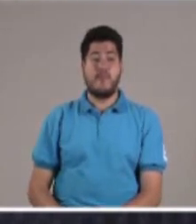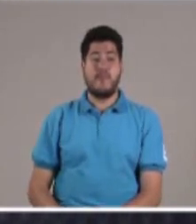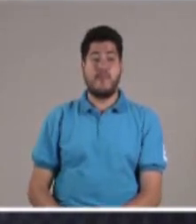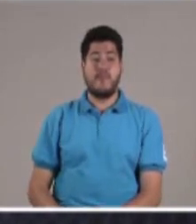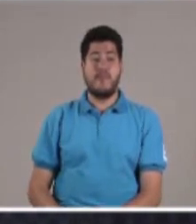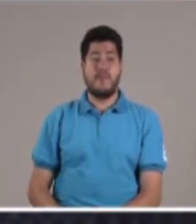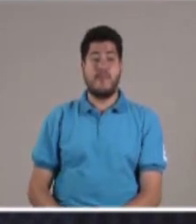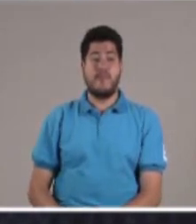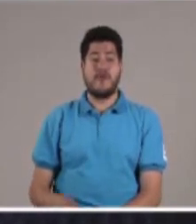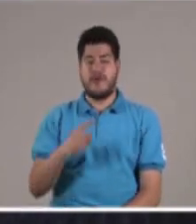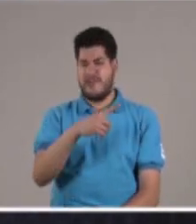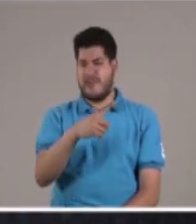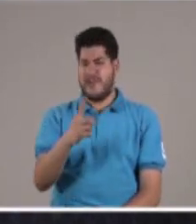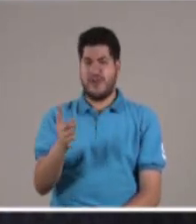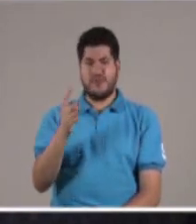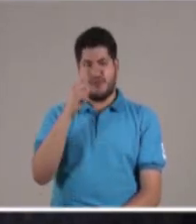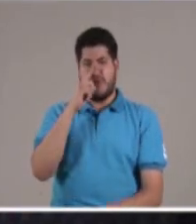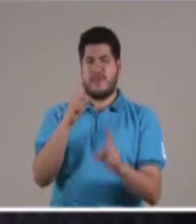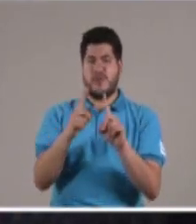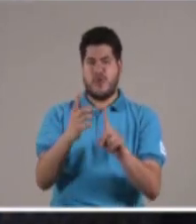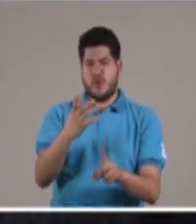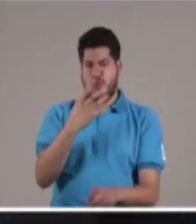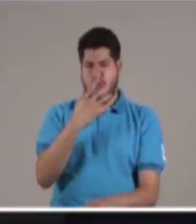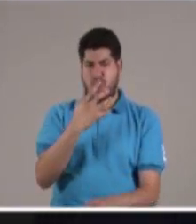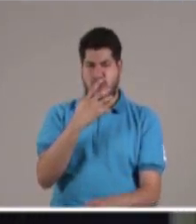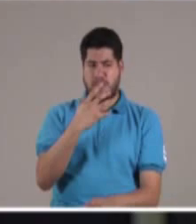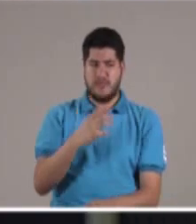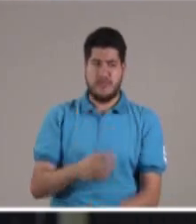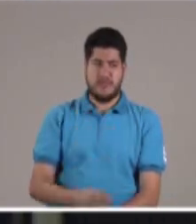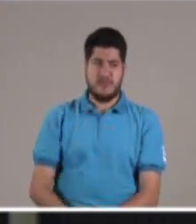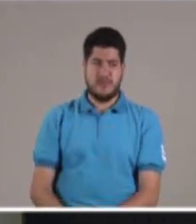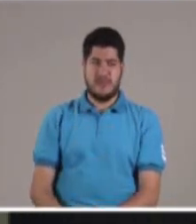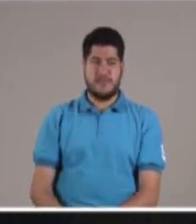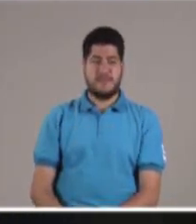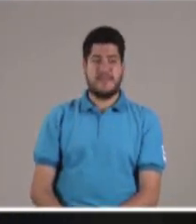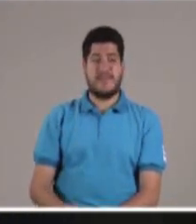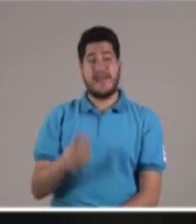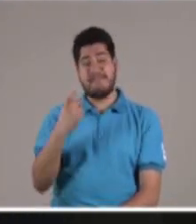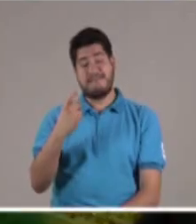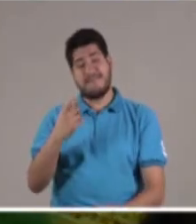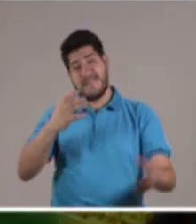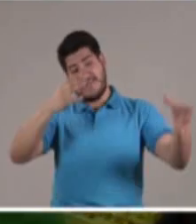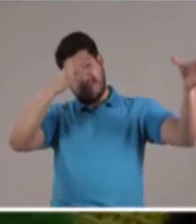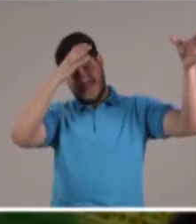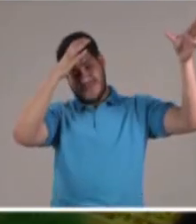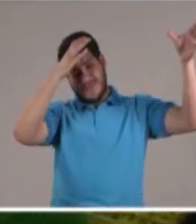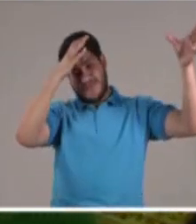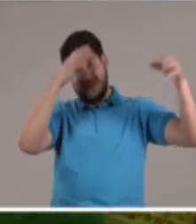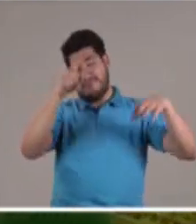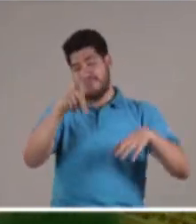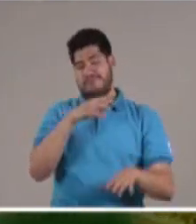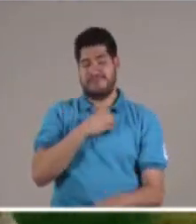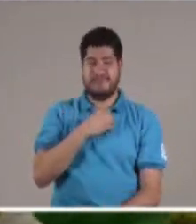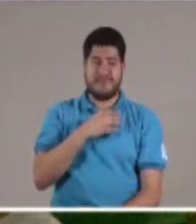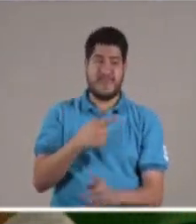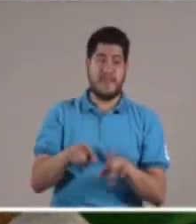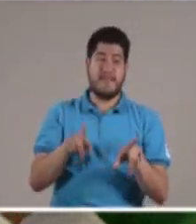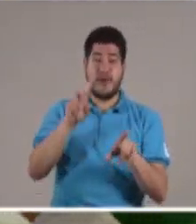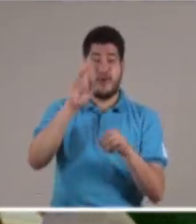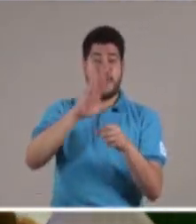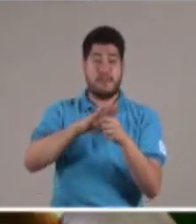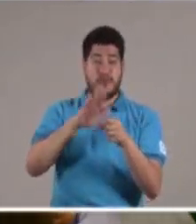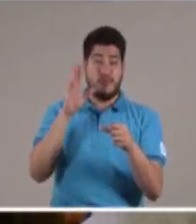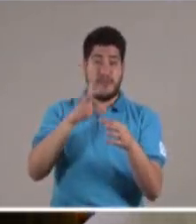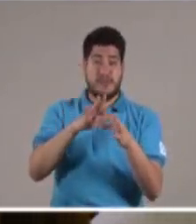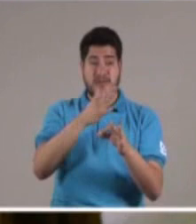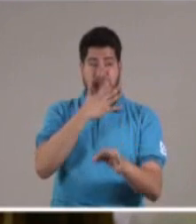ven bravos aquellos también verdad falta sabiduría si usted quiere pero una promesa de